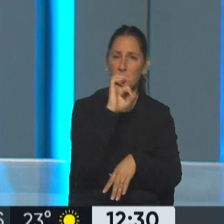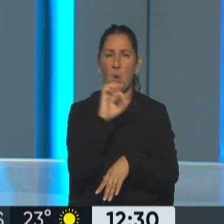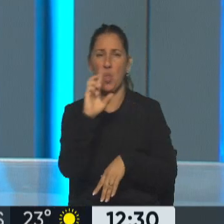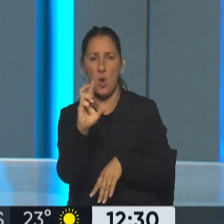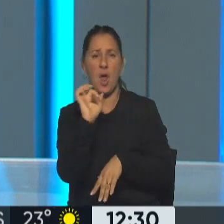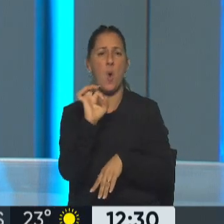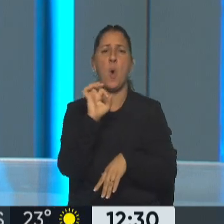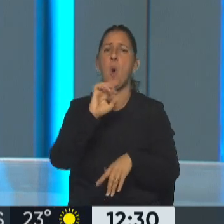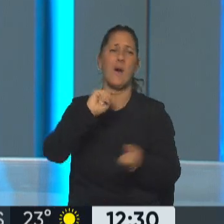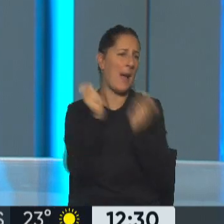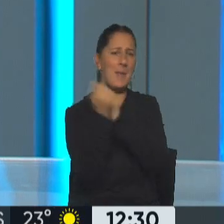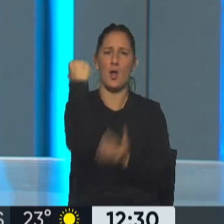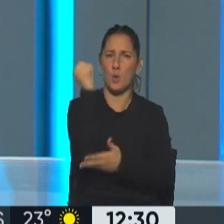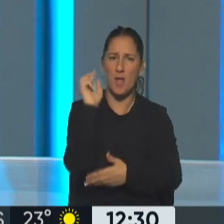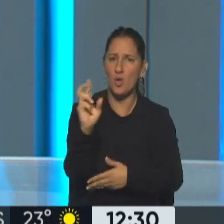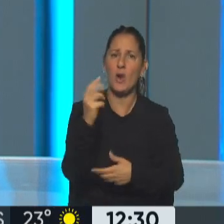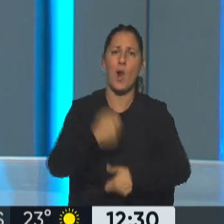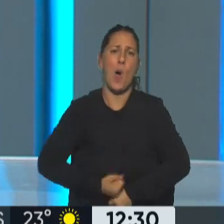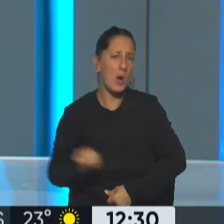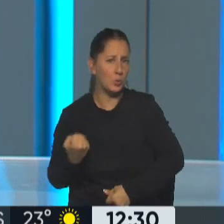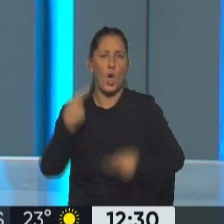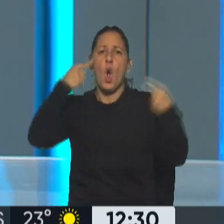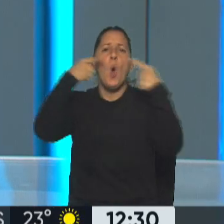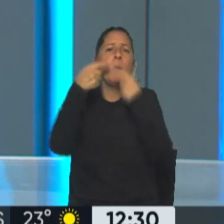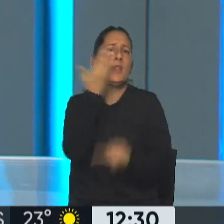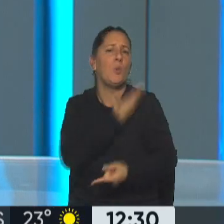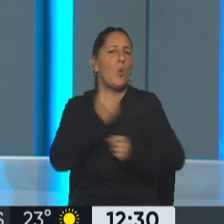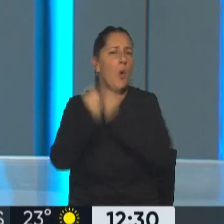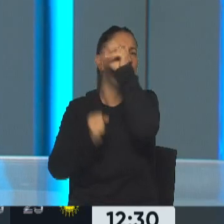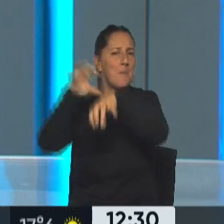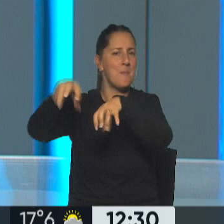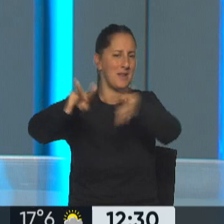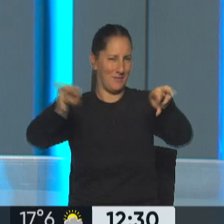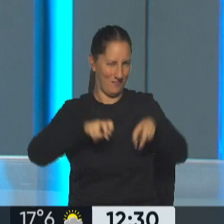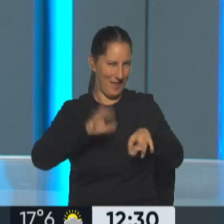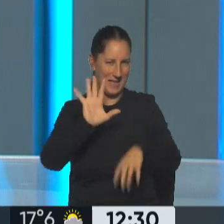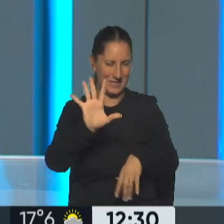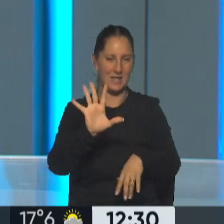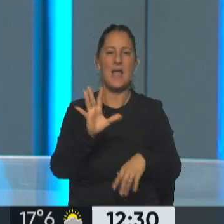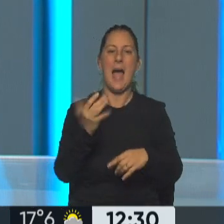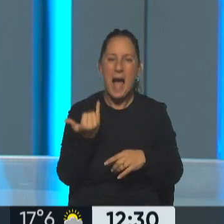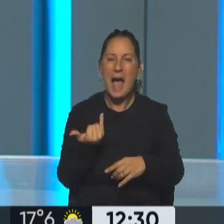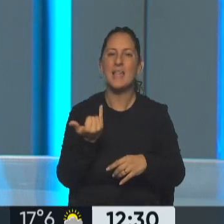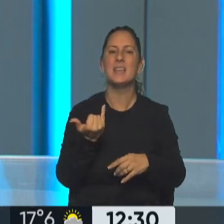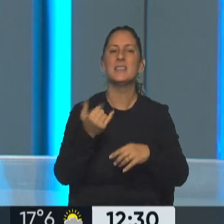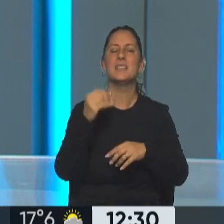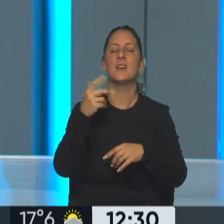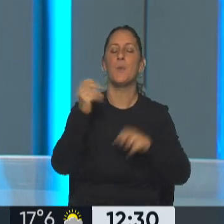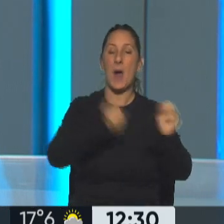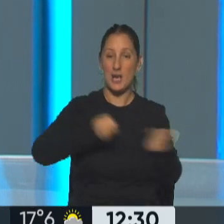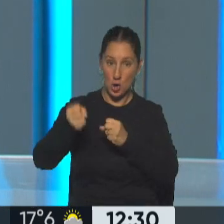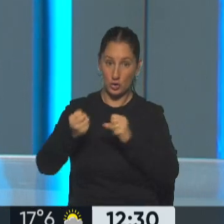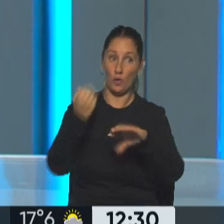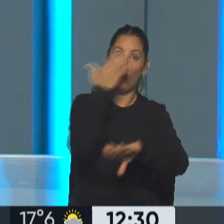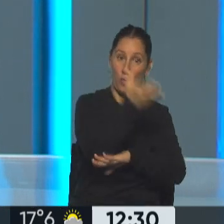sea a través de la dolarización O del ajuste digo hay claramente Una grieta entre aquellos que estuvieron en el yao